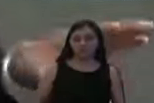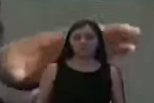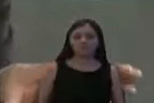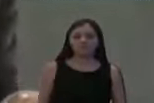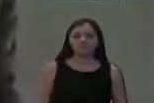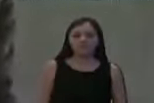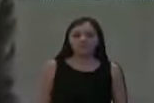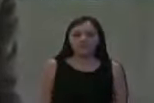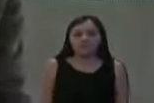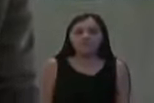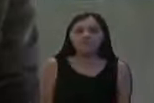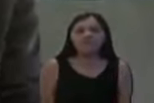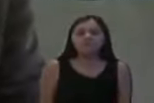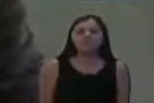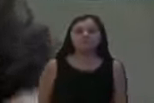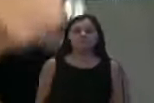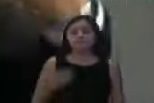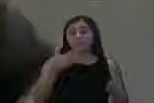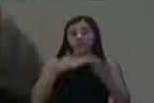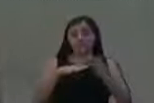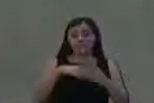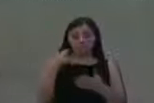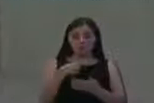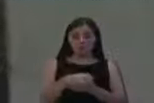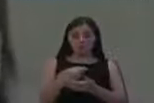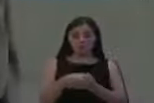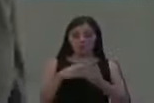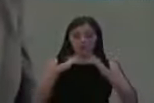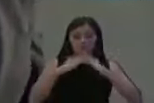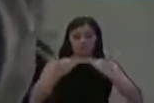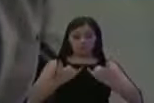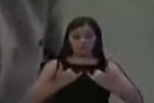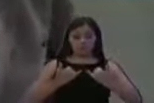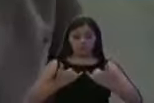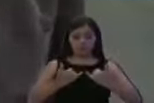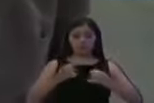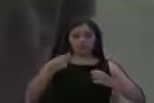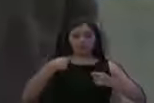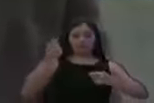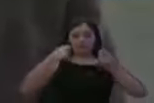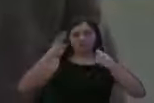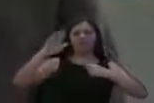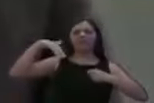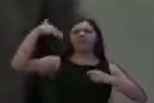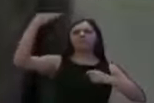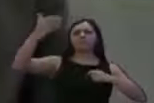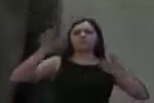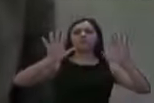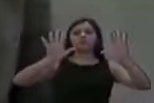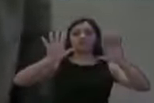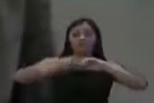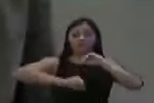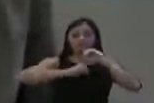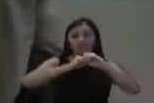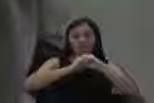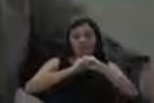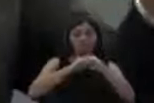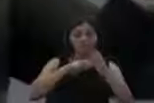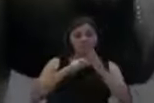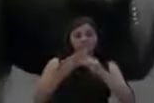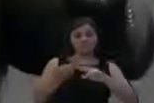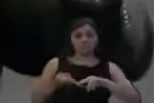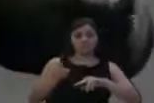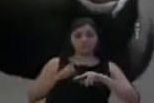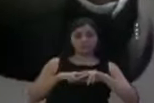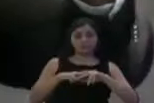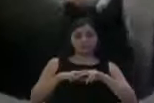si Ustedes compran una casita hoy día o un terreno lo venden después de 10 años a $28,000 es más incluso porque el